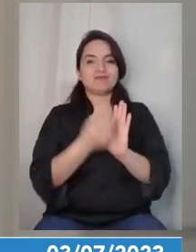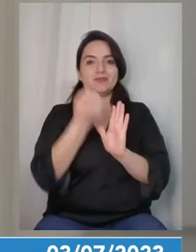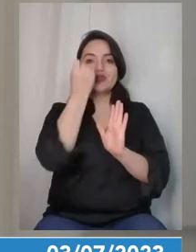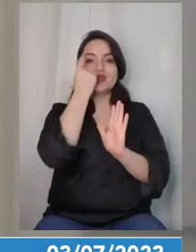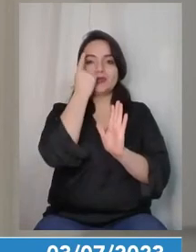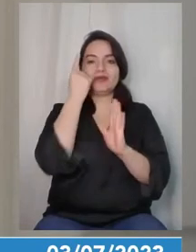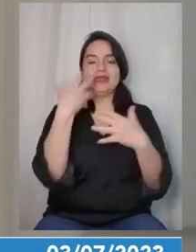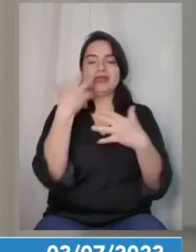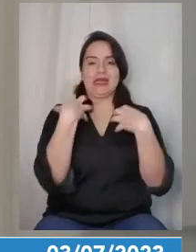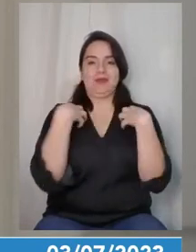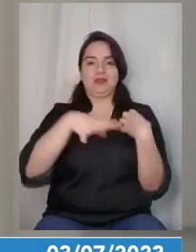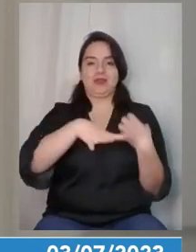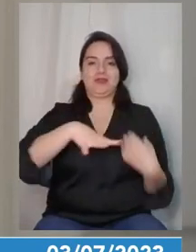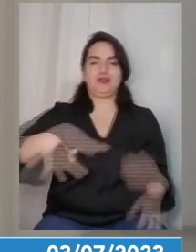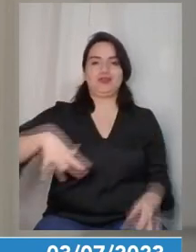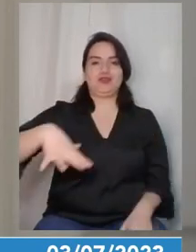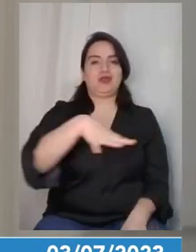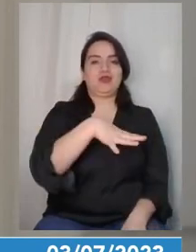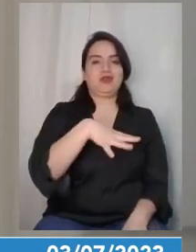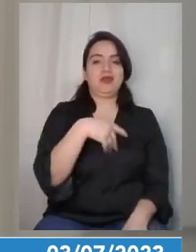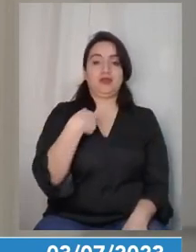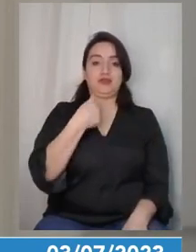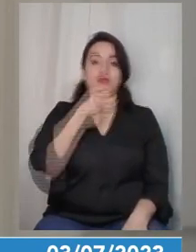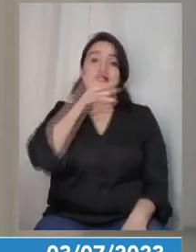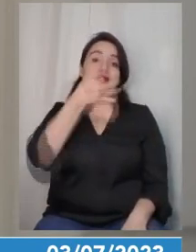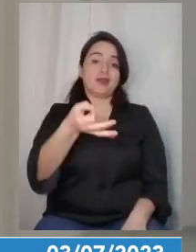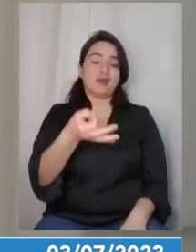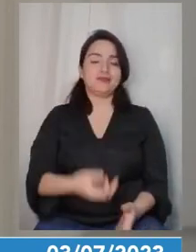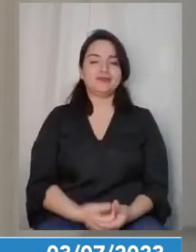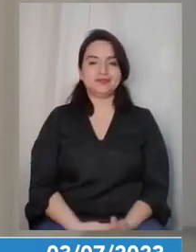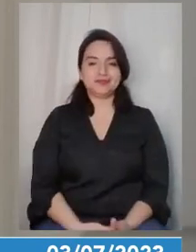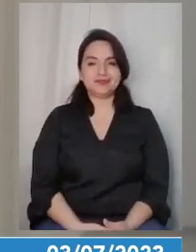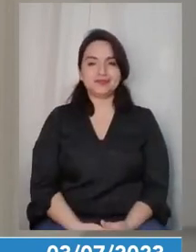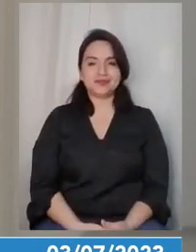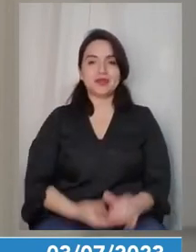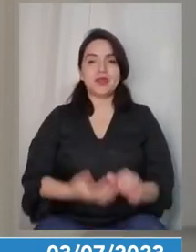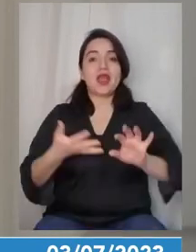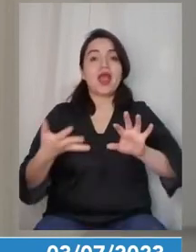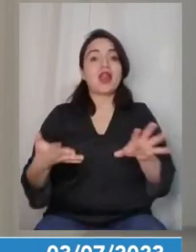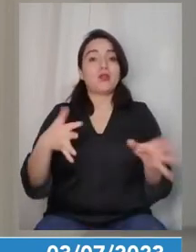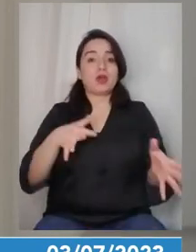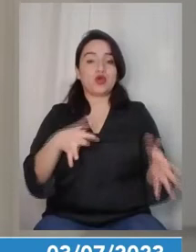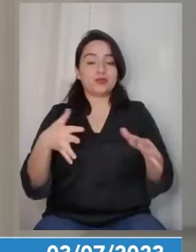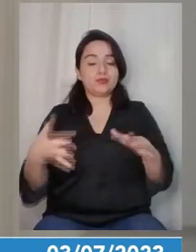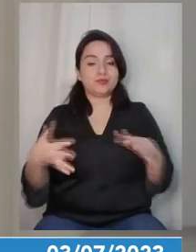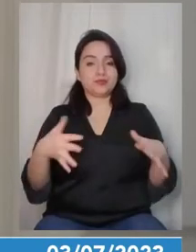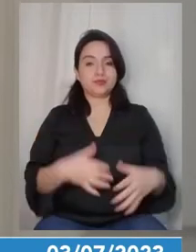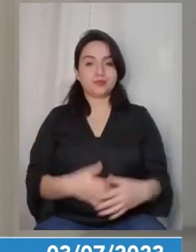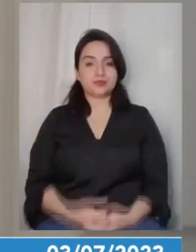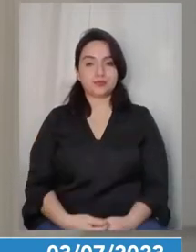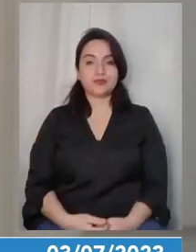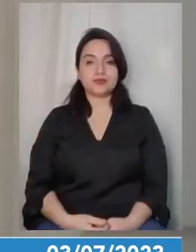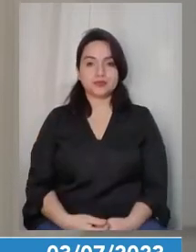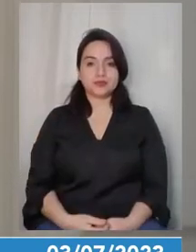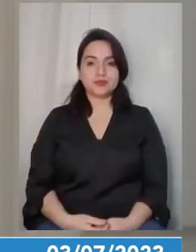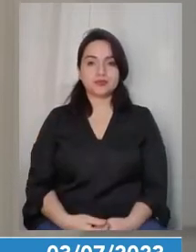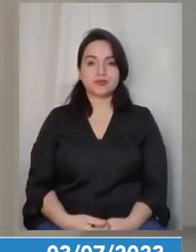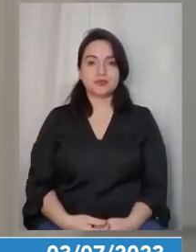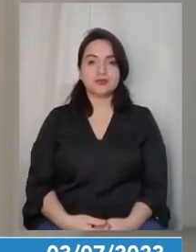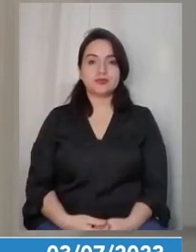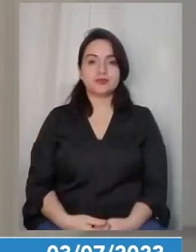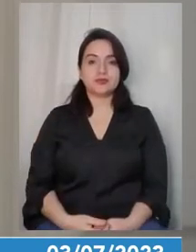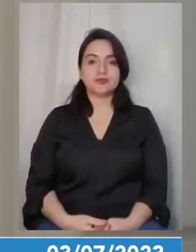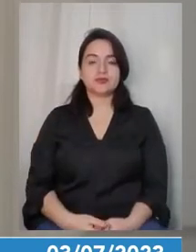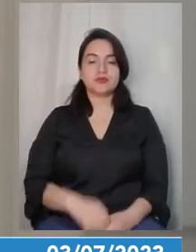me permito señalarles que quizás, ¿no es cierto?, dado que el concepto de función social